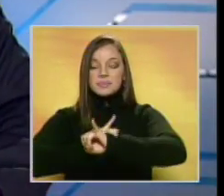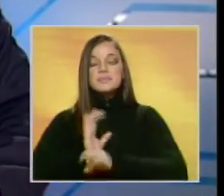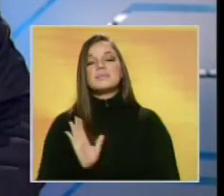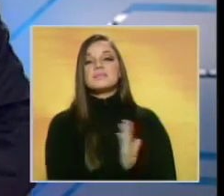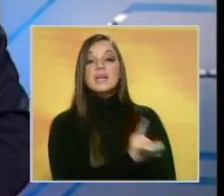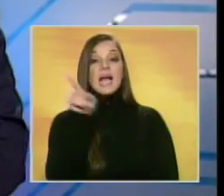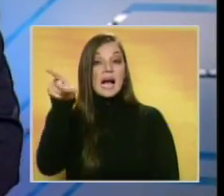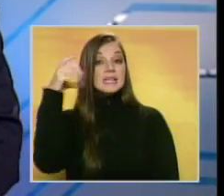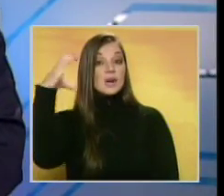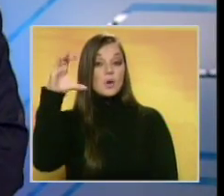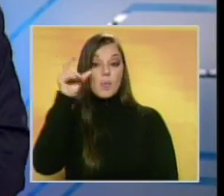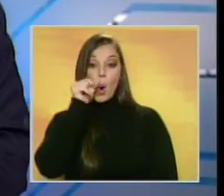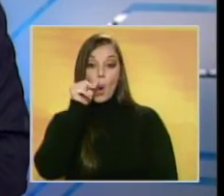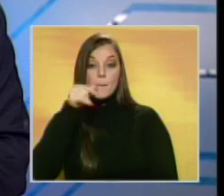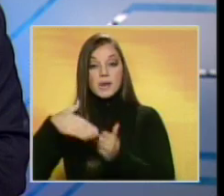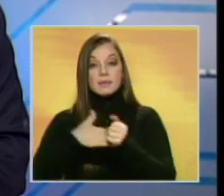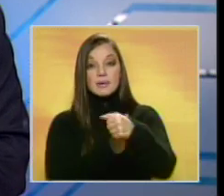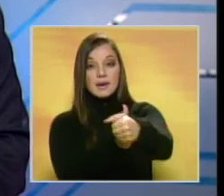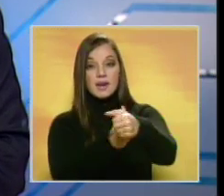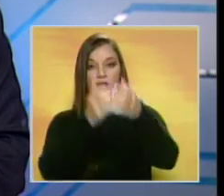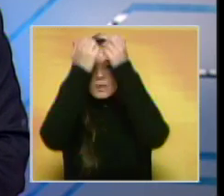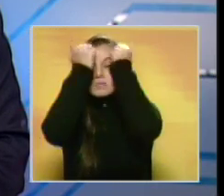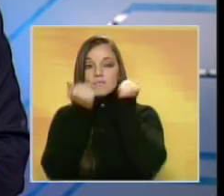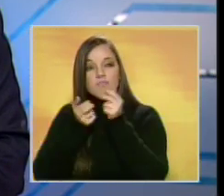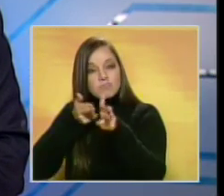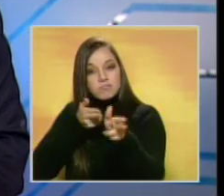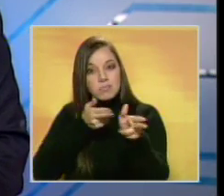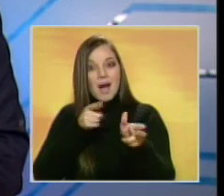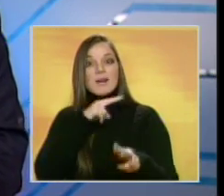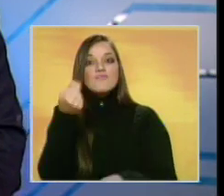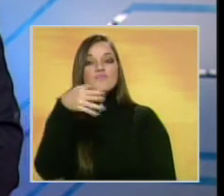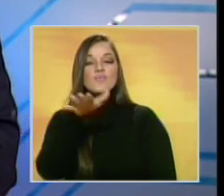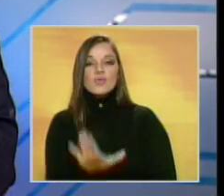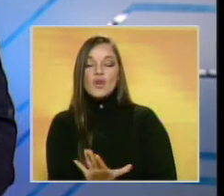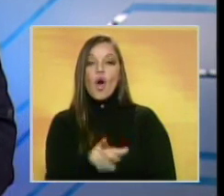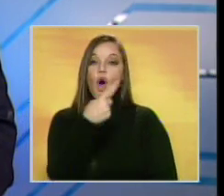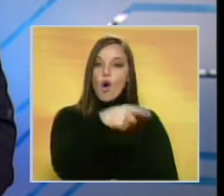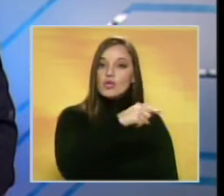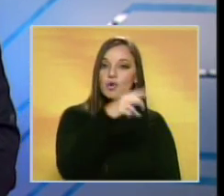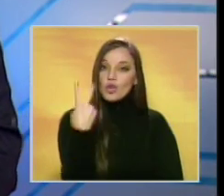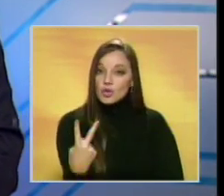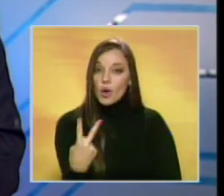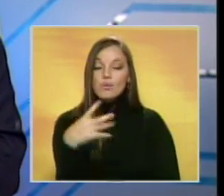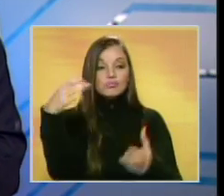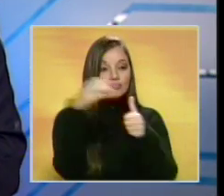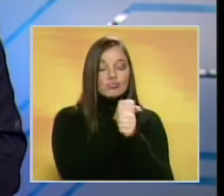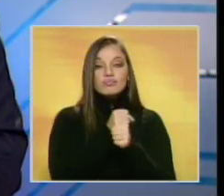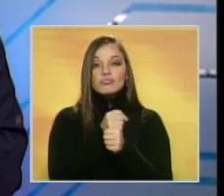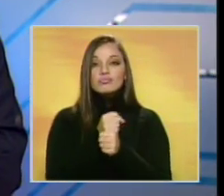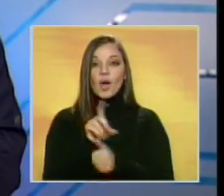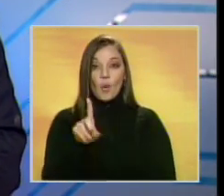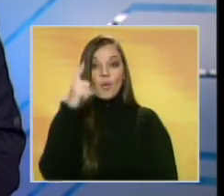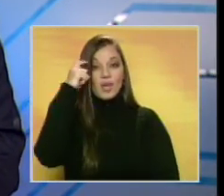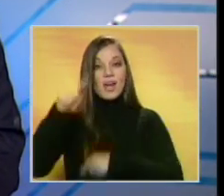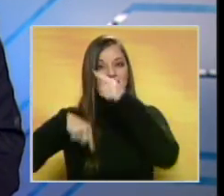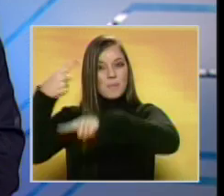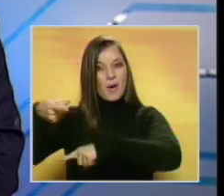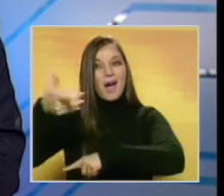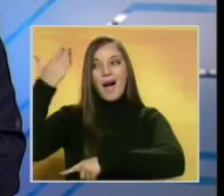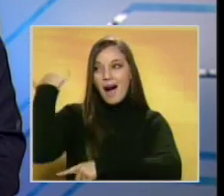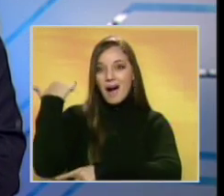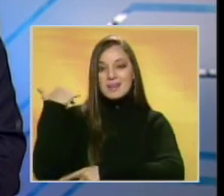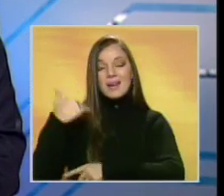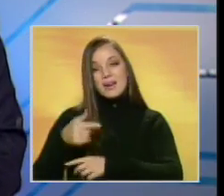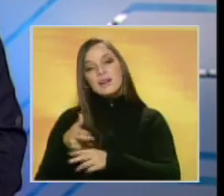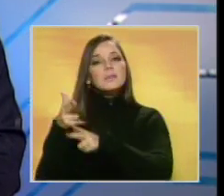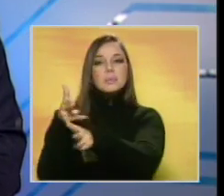En Colombia, un líder guerrillero murió y otros 9 fueron capturados en 2 operaciones al suroeste del país, un día después del ataque en el que murieron